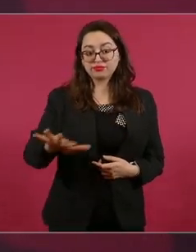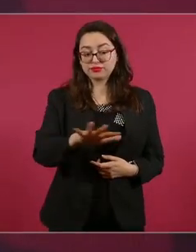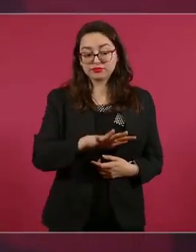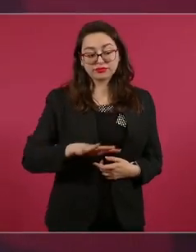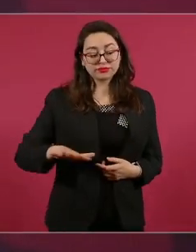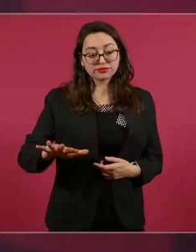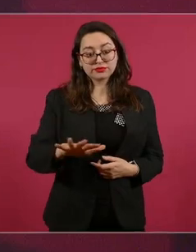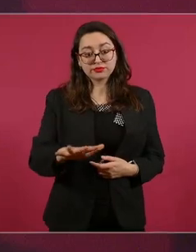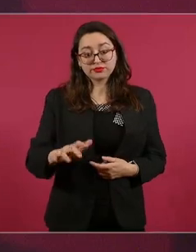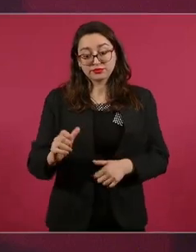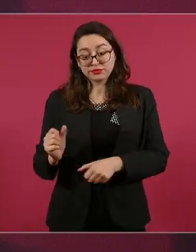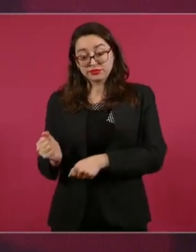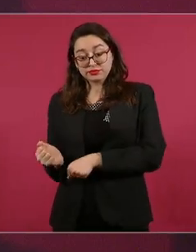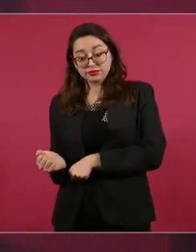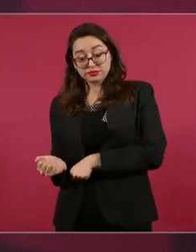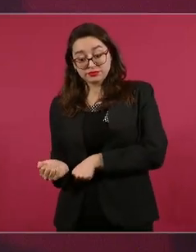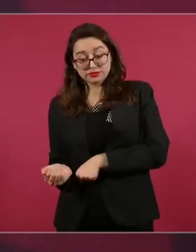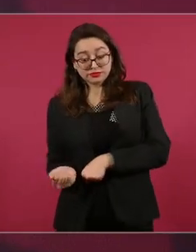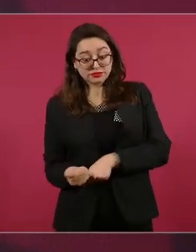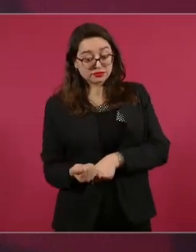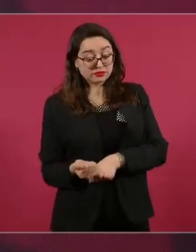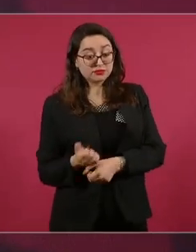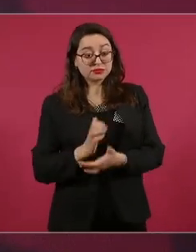concesión porque